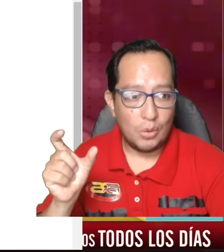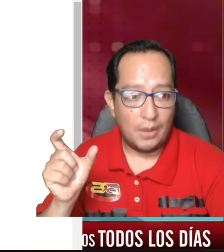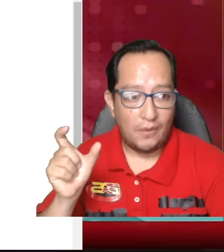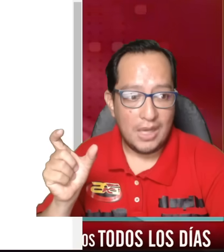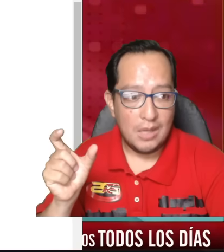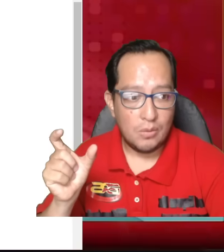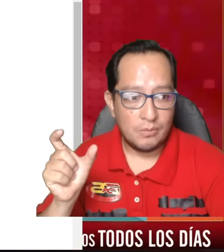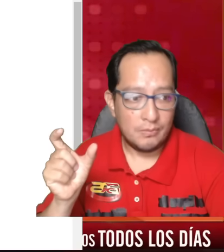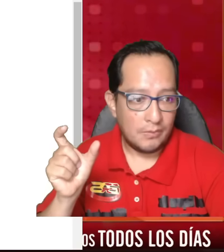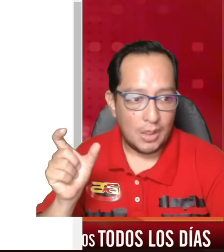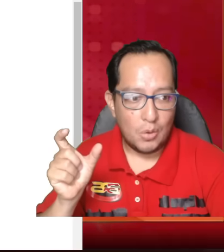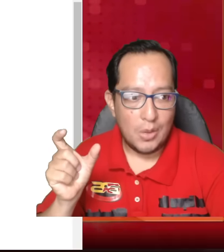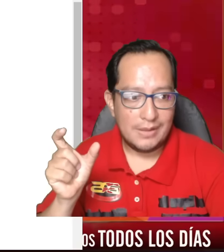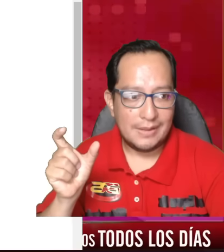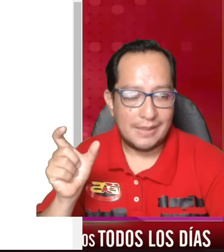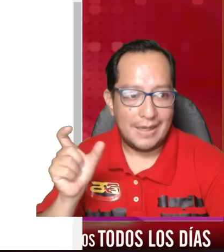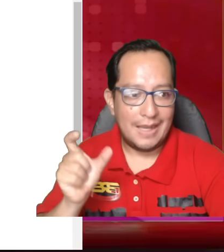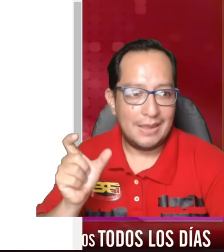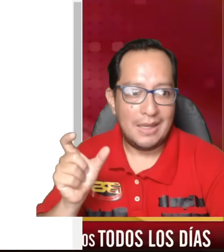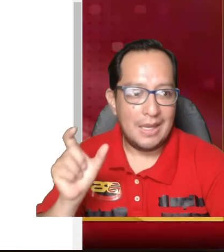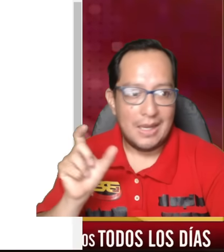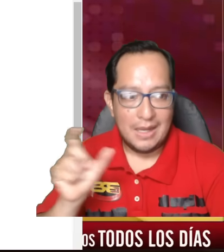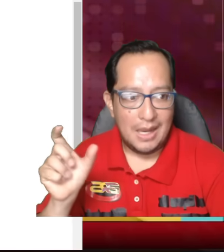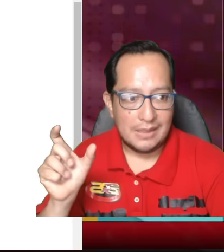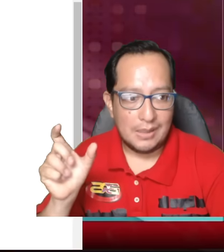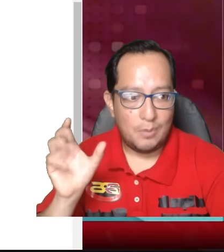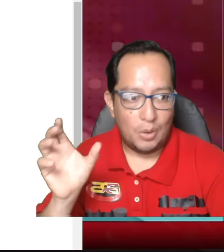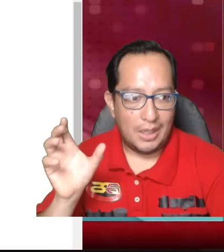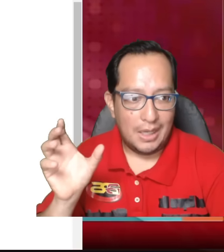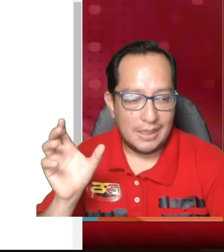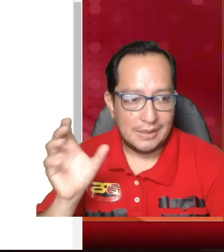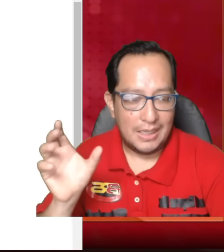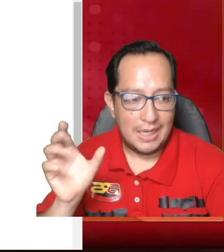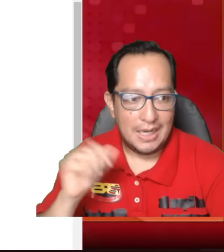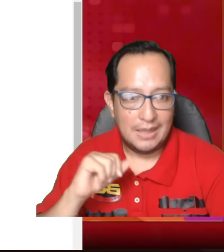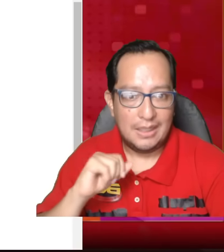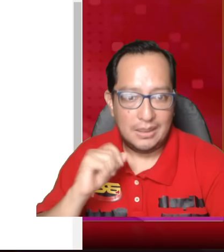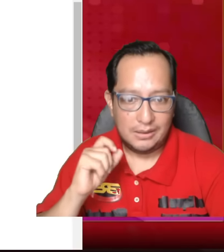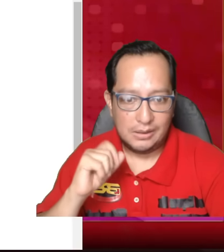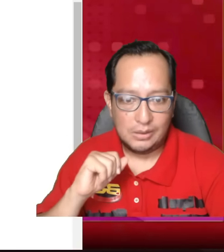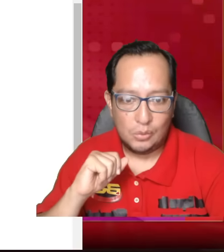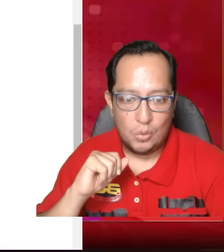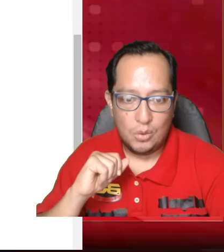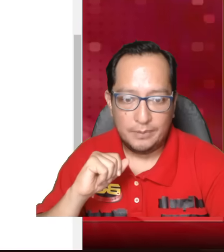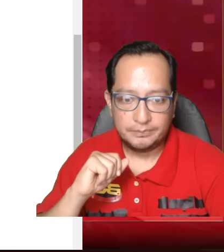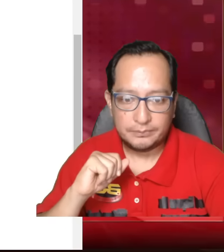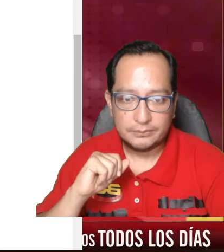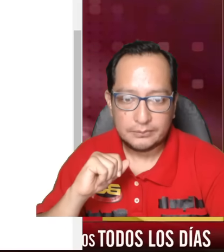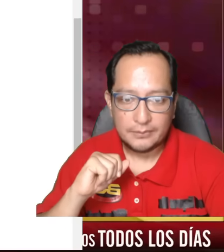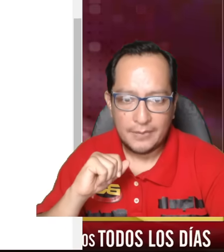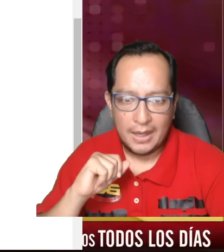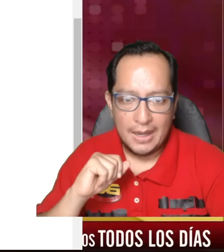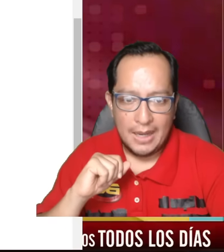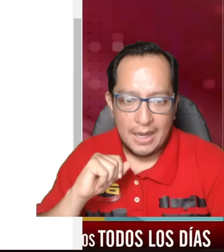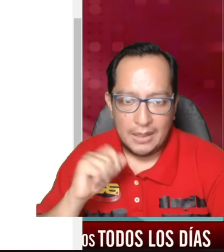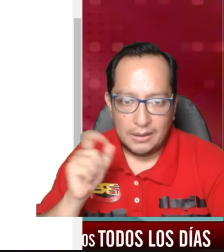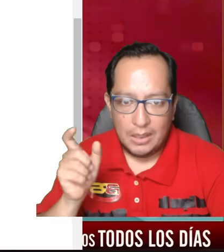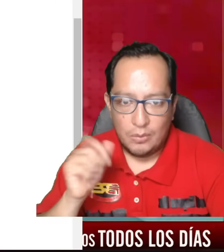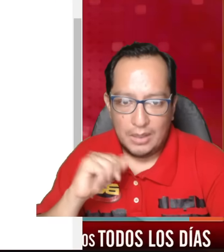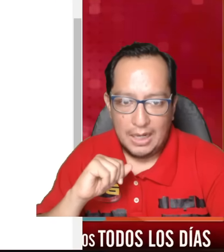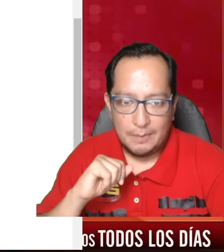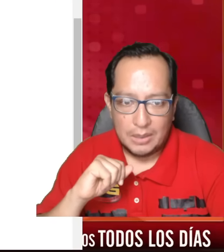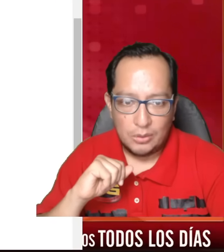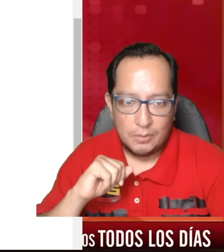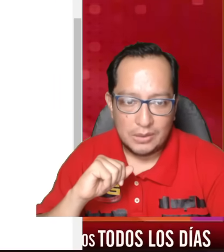un tono definido. No es que se cante así porque se quiera cantar, esa es una.